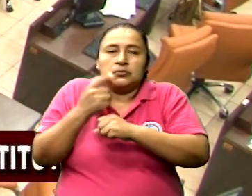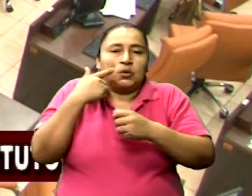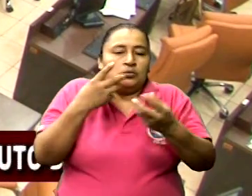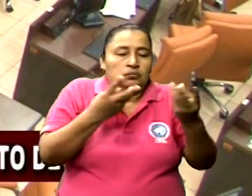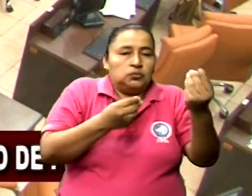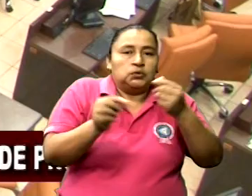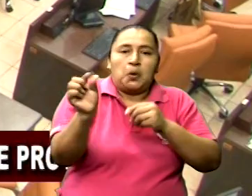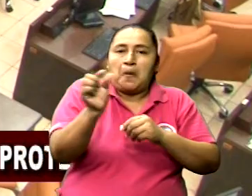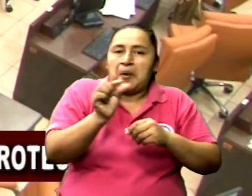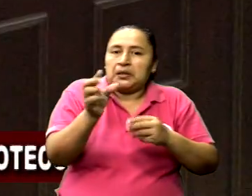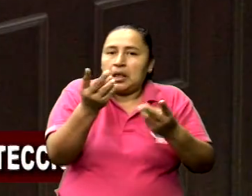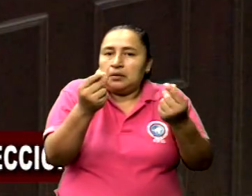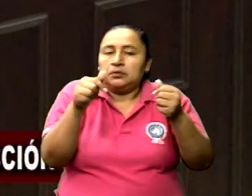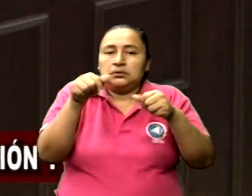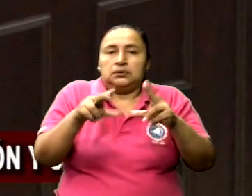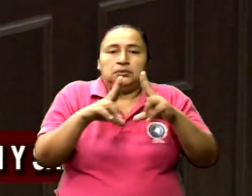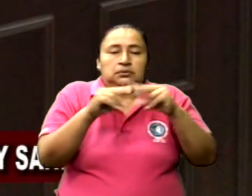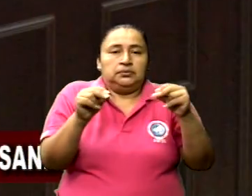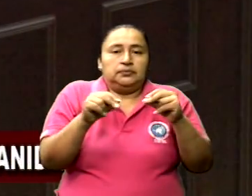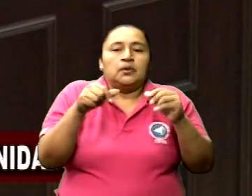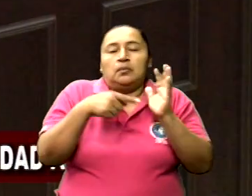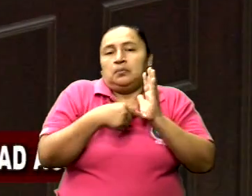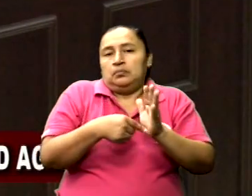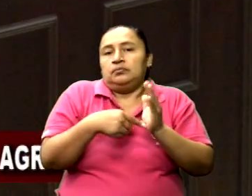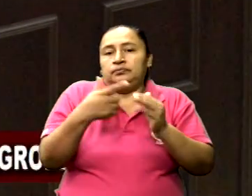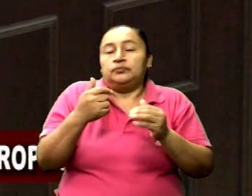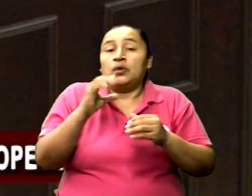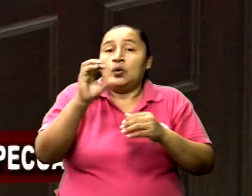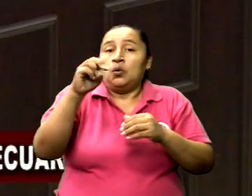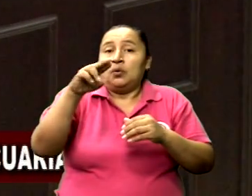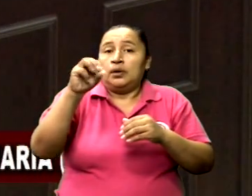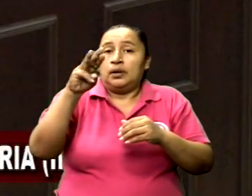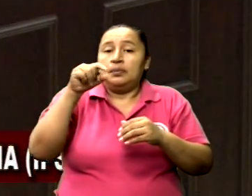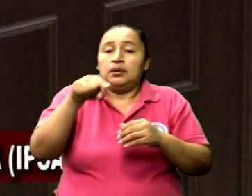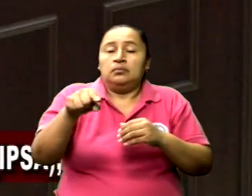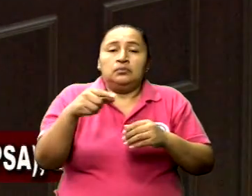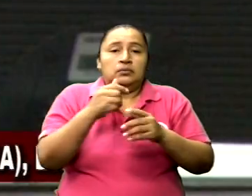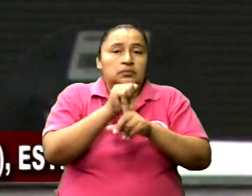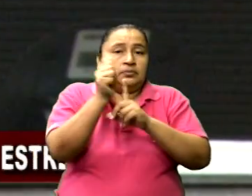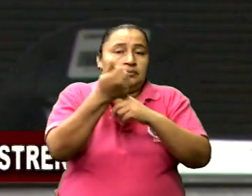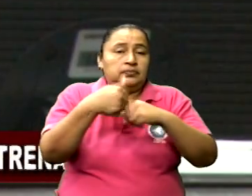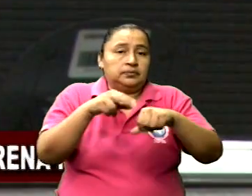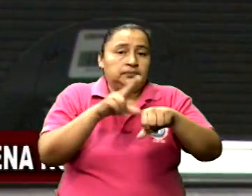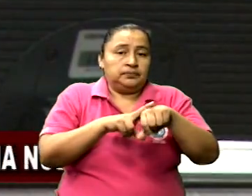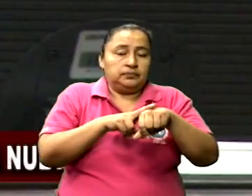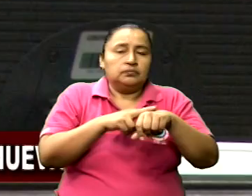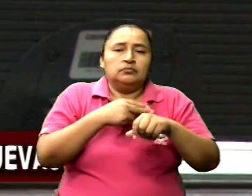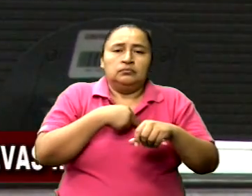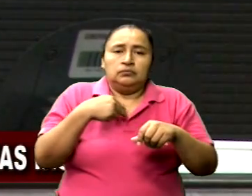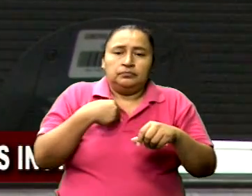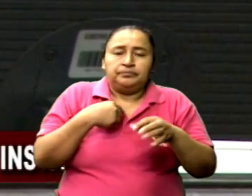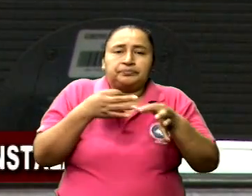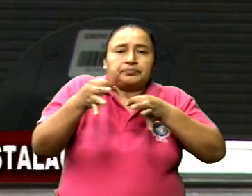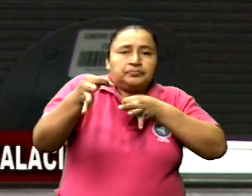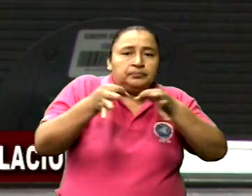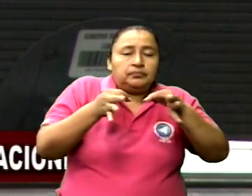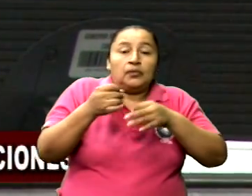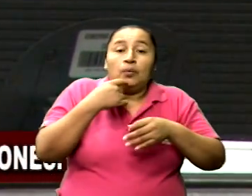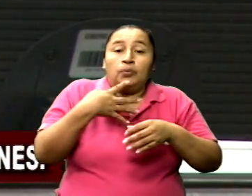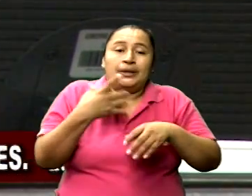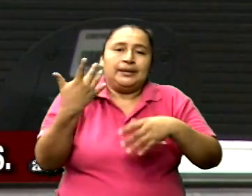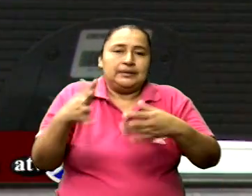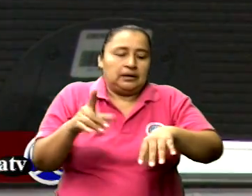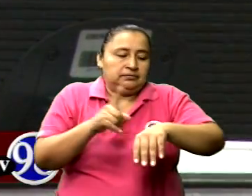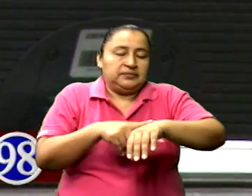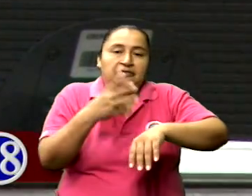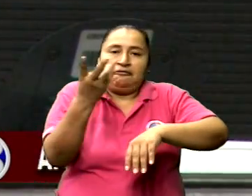país. La ratificación a estos miembros de la CONAMI por parte de la Asamblea Nacional se hizo necesaria por el vencimiento